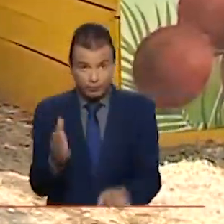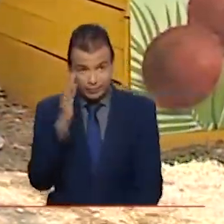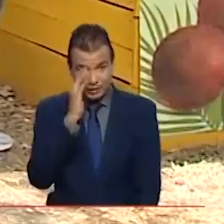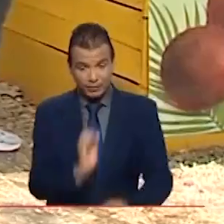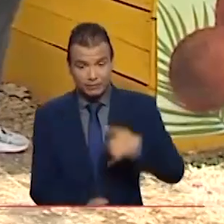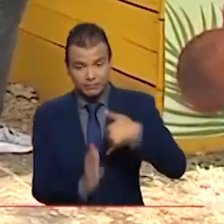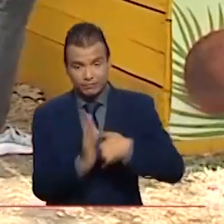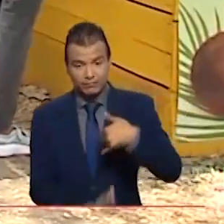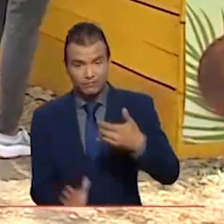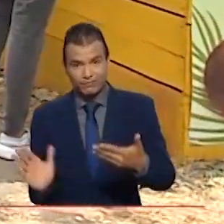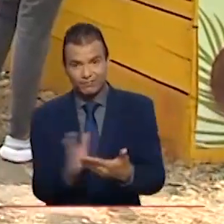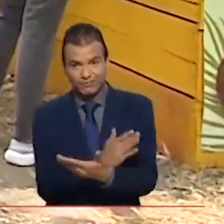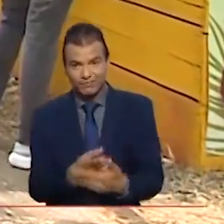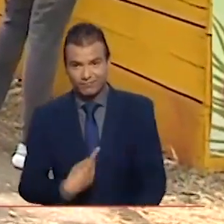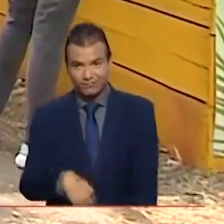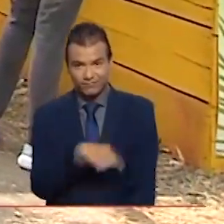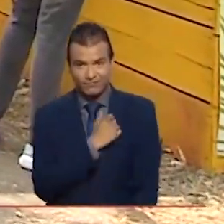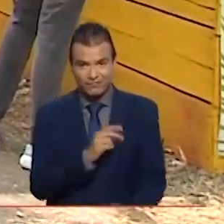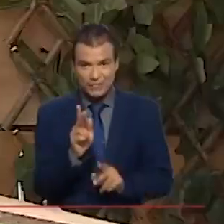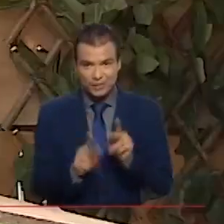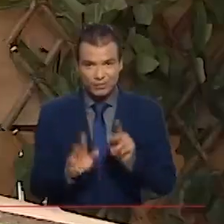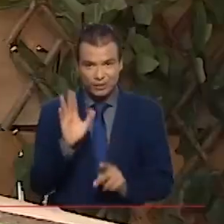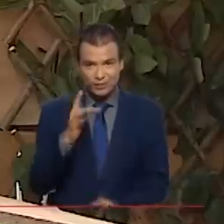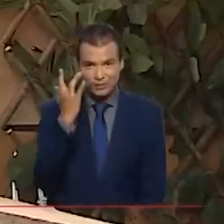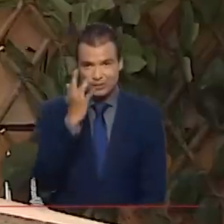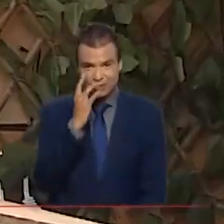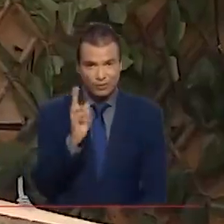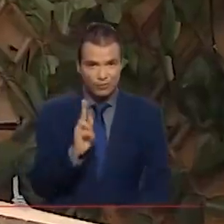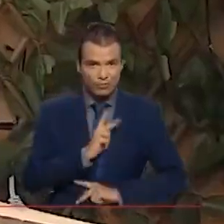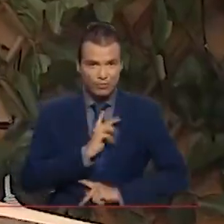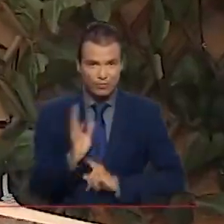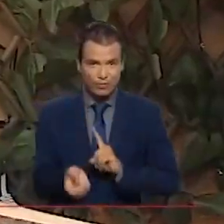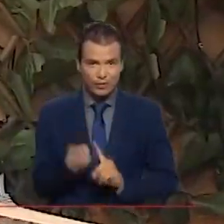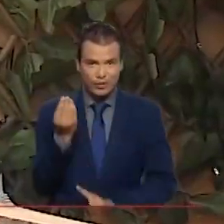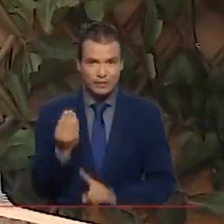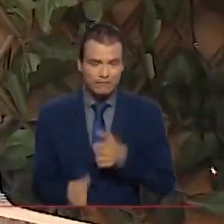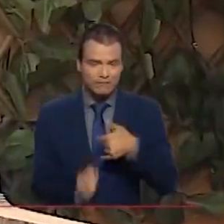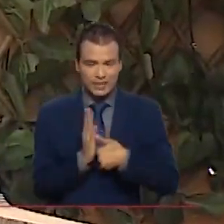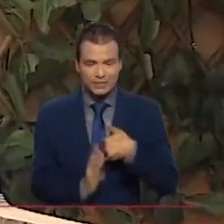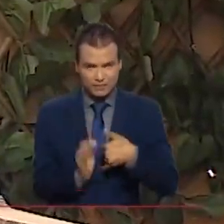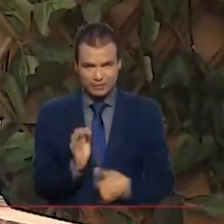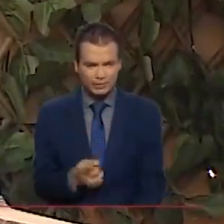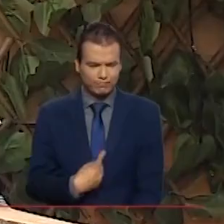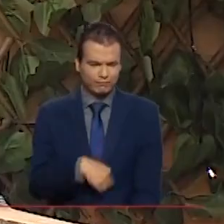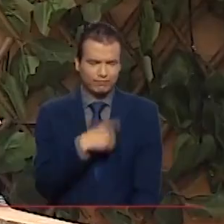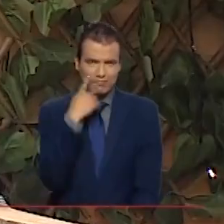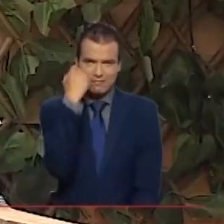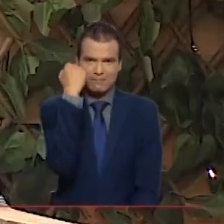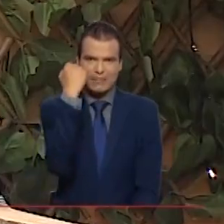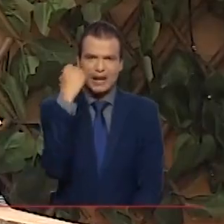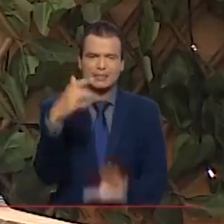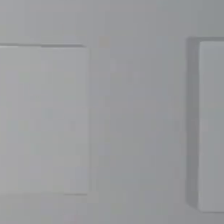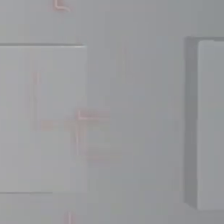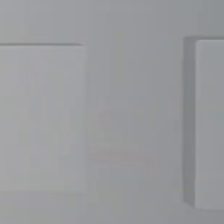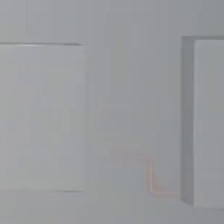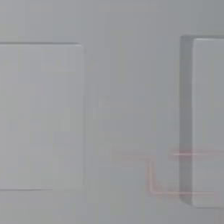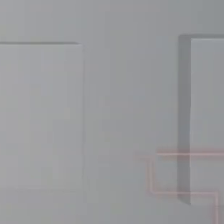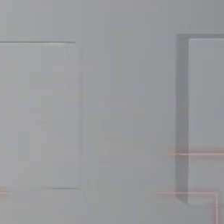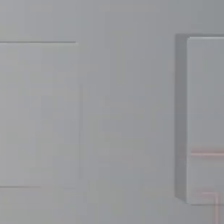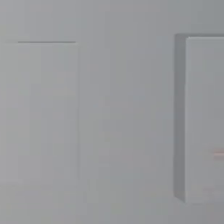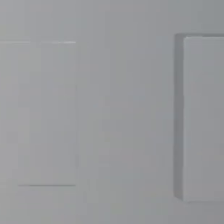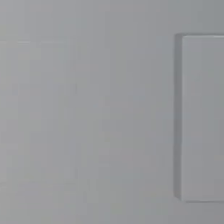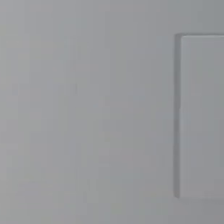Petronio Álvarez, los negros y negras del Pacífico, lo hemos posesionado en una manera que tú no te puedes imaginar.